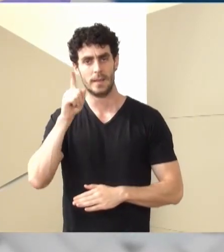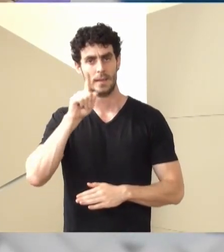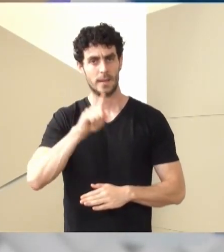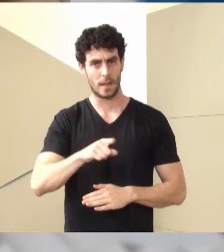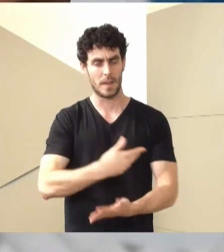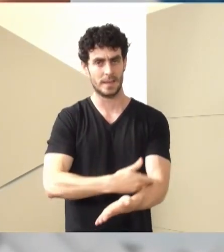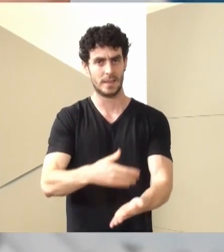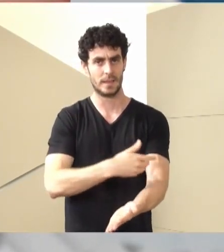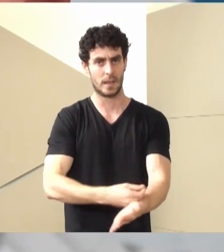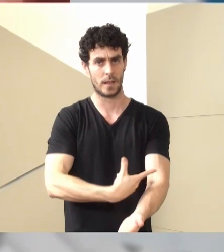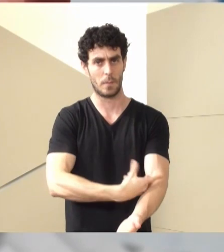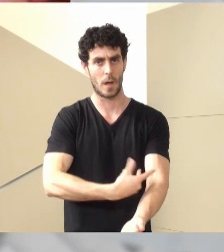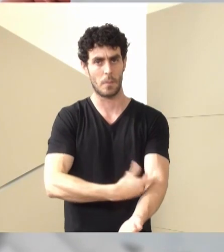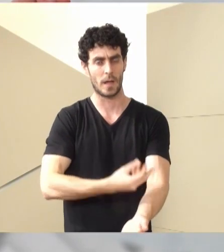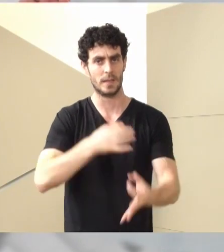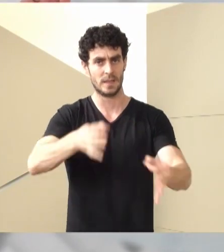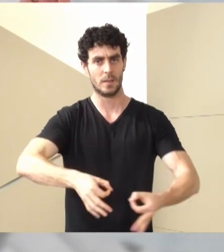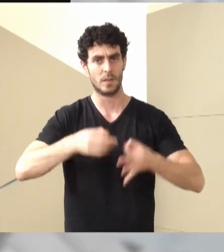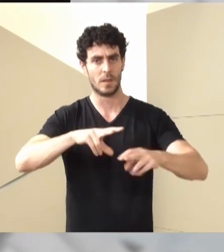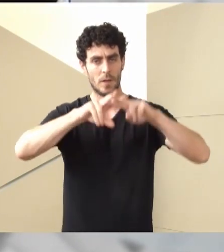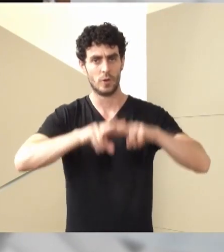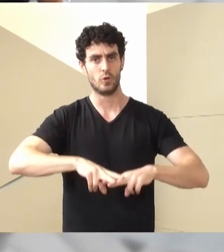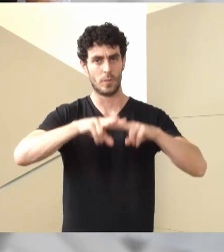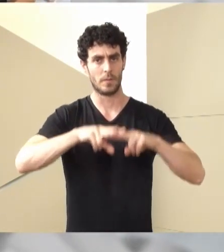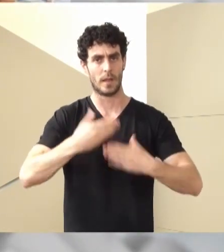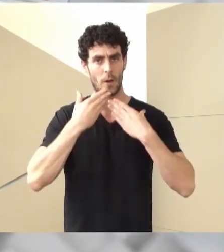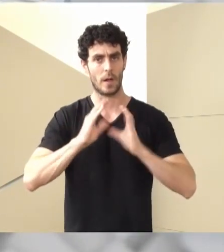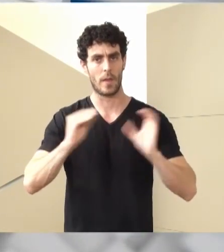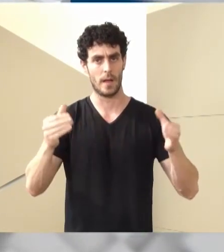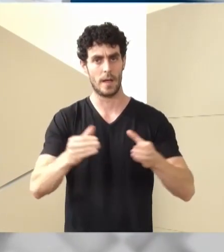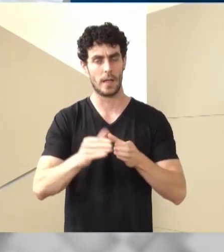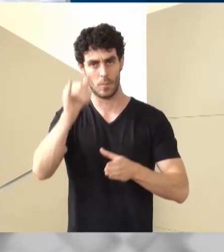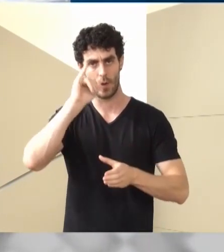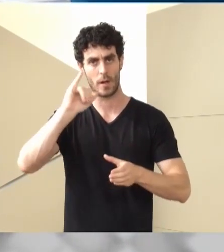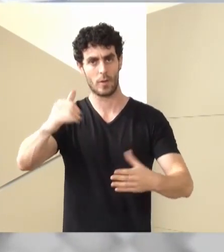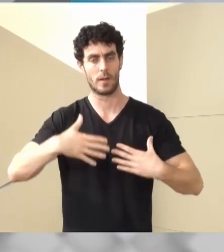de la sangre, siempre supervisados por el equipo de Rioja Salud.